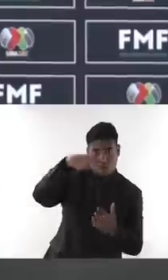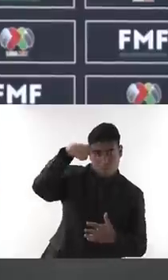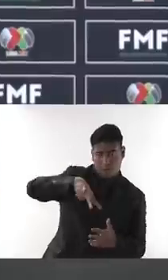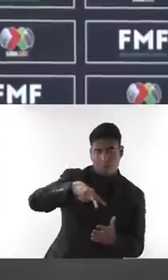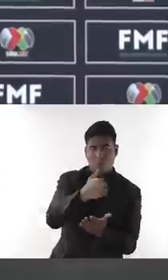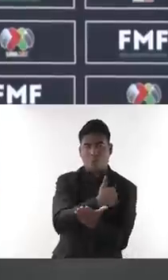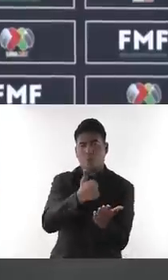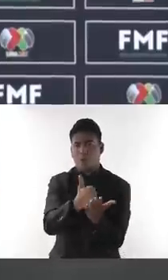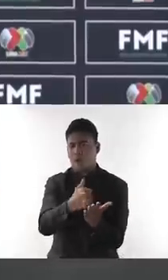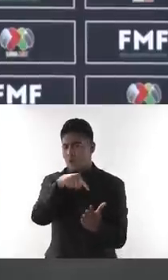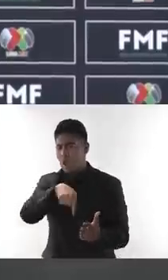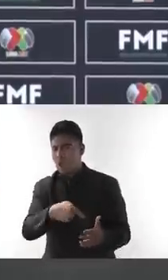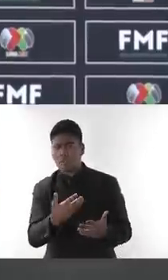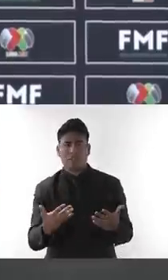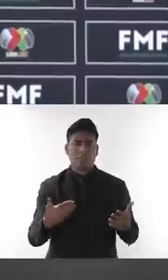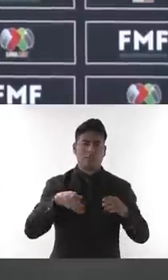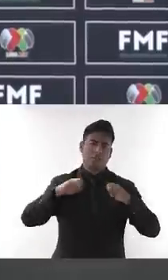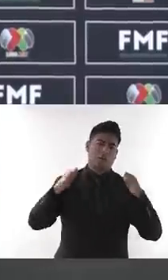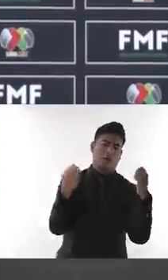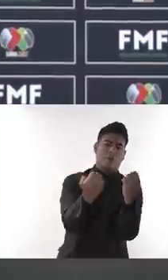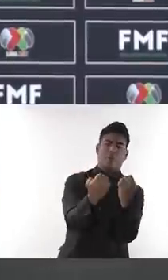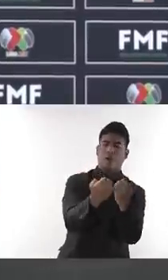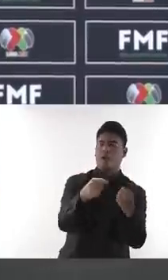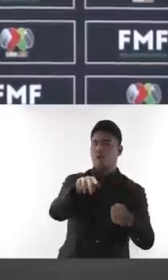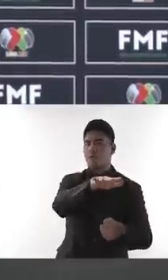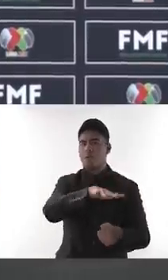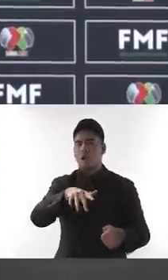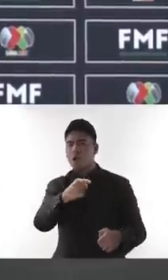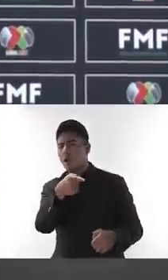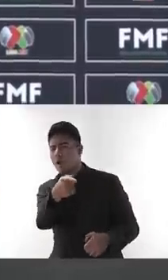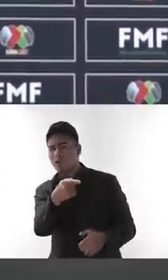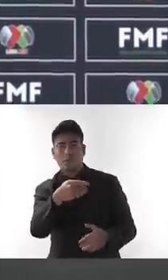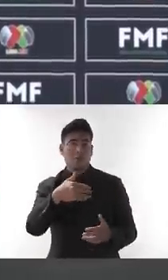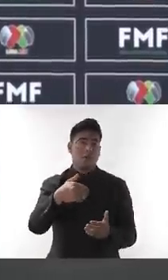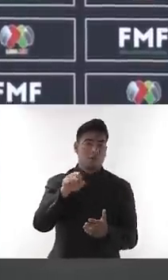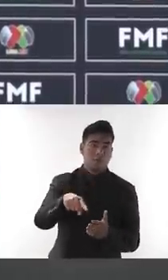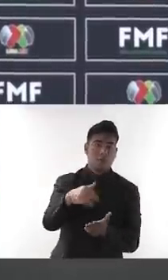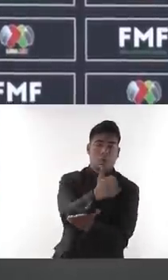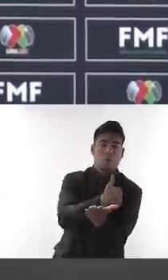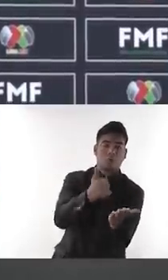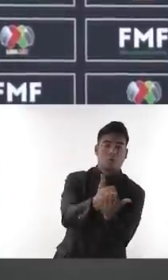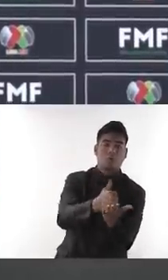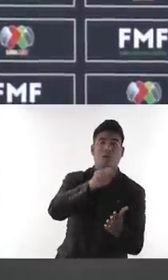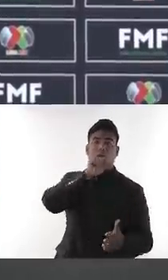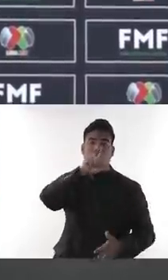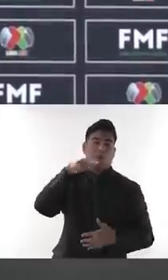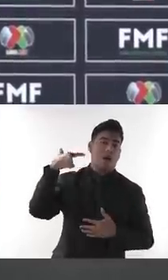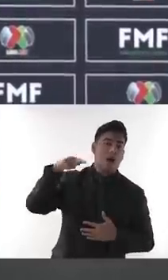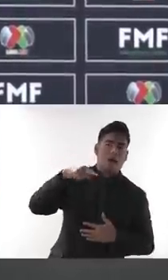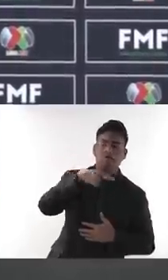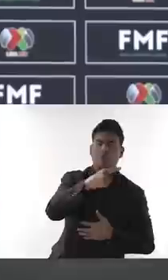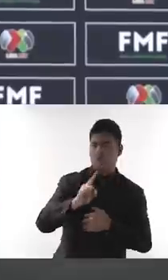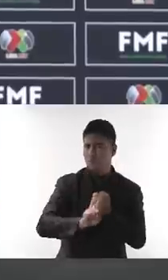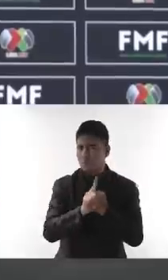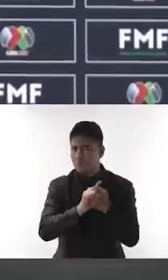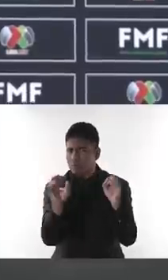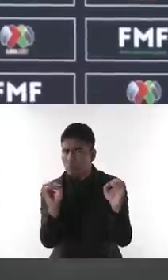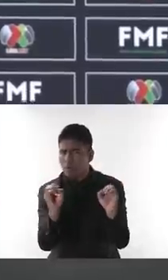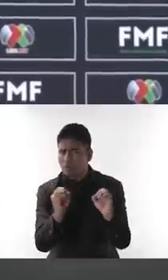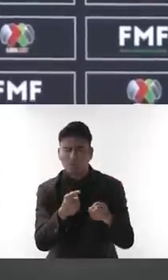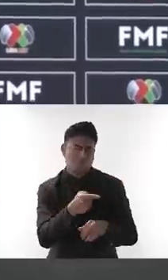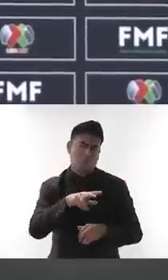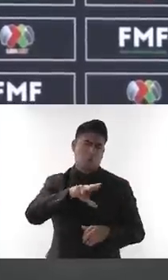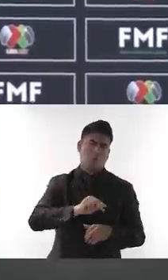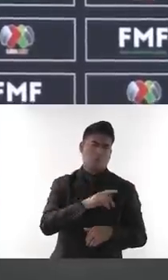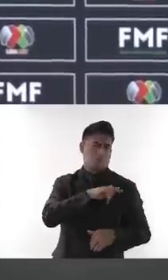tener partidos en la Ciudad de Monterrey y tener partidos en la Ciudad de Guadalajara. En cuanto a la primera